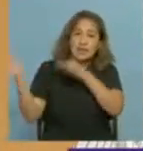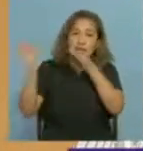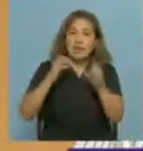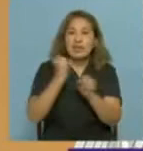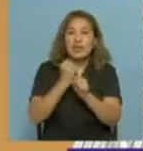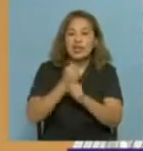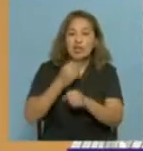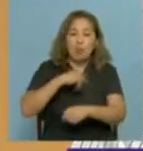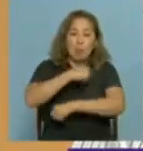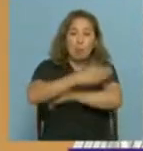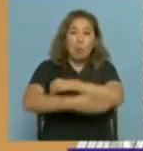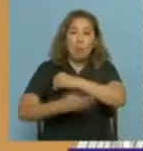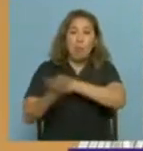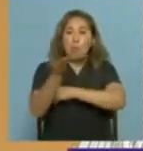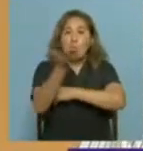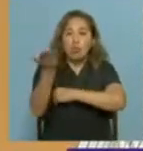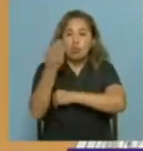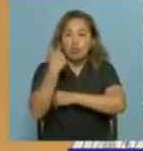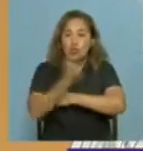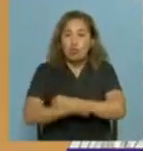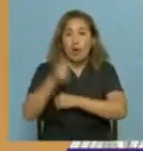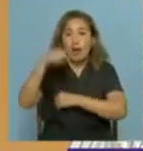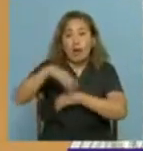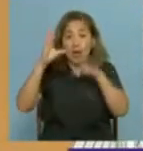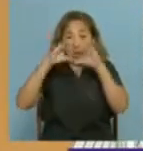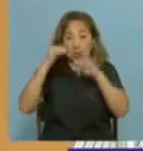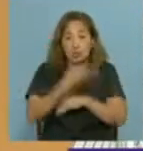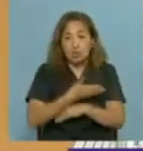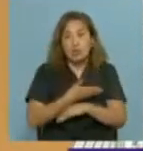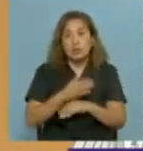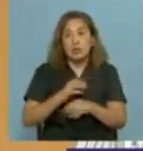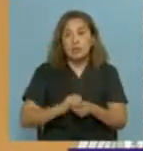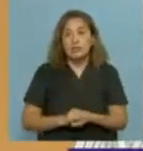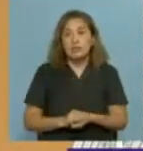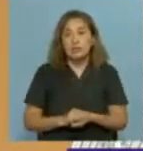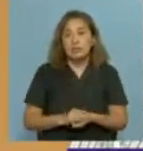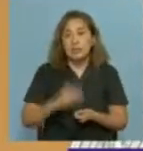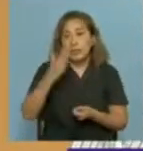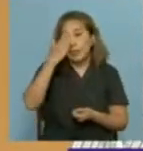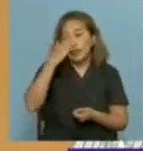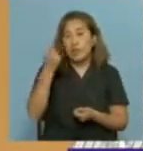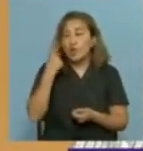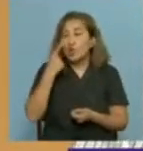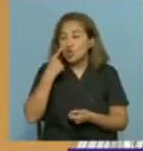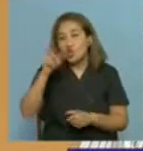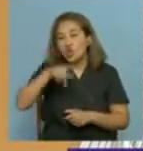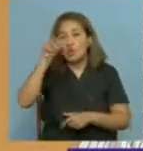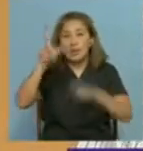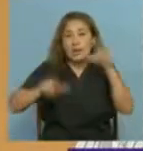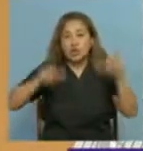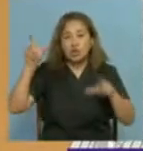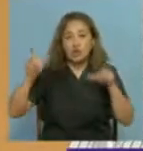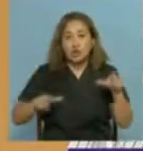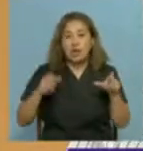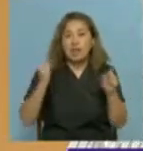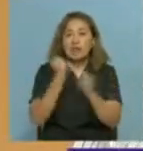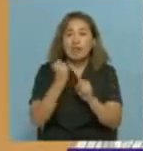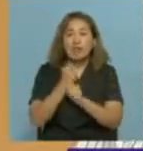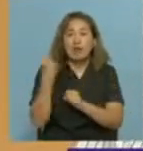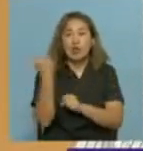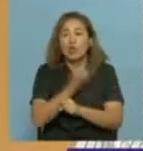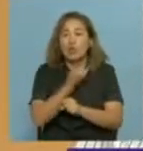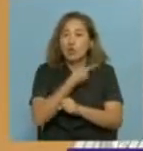como mozo en un sitio nocturno de acá de jujuy luego fui conociendo otras personas trabajó en